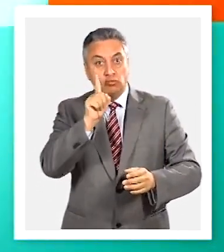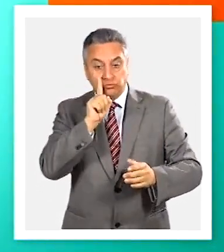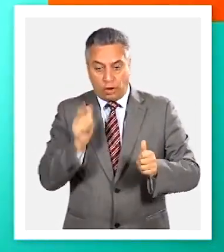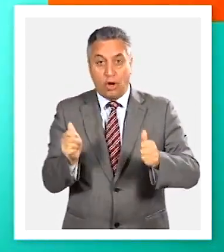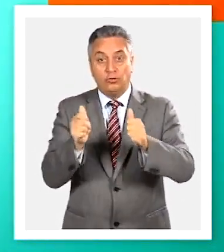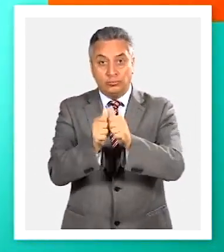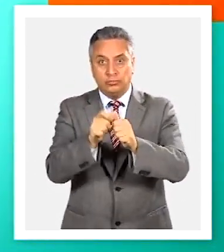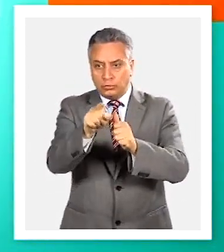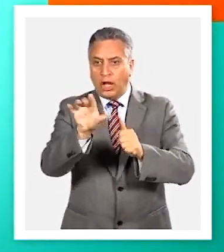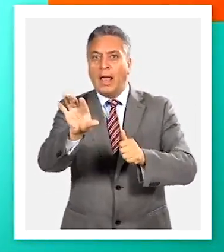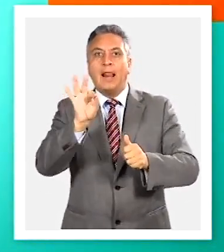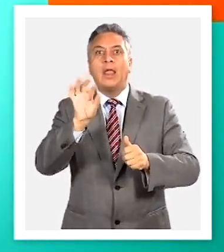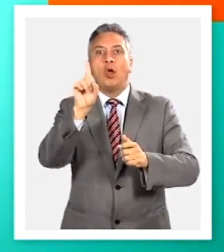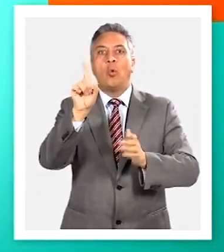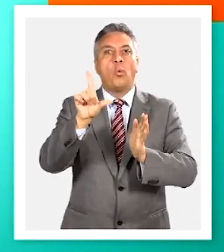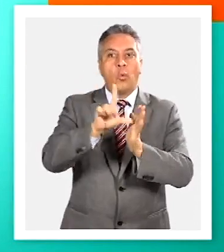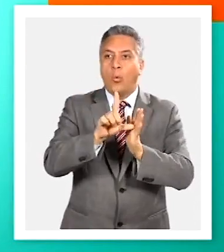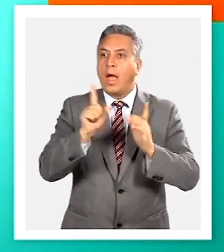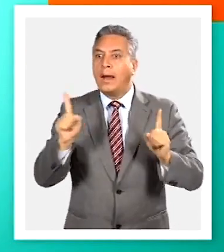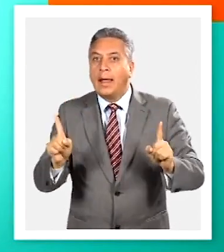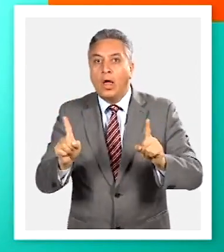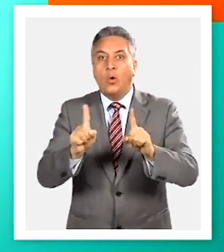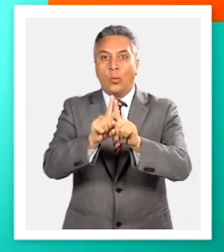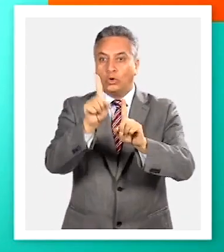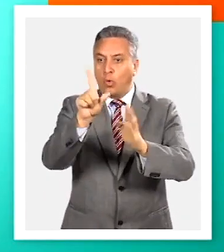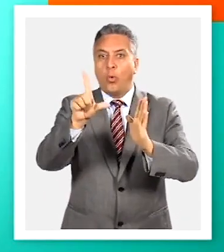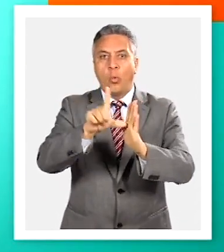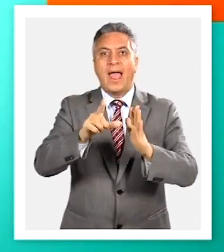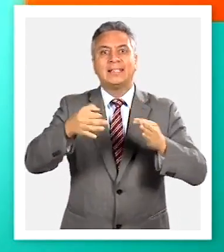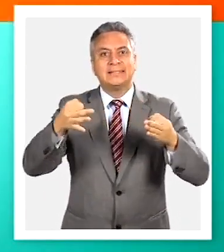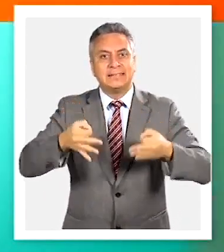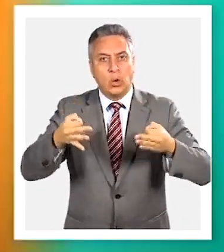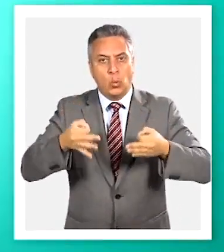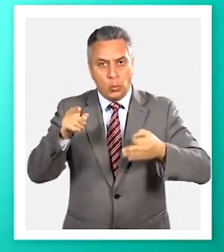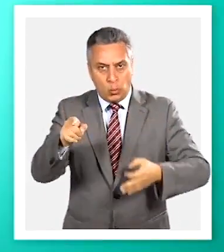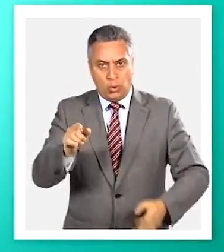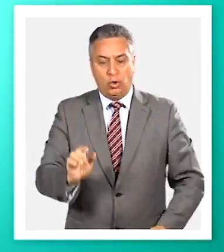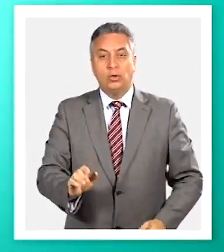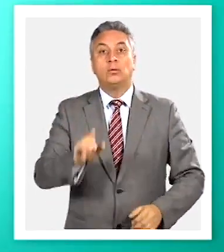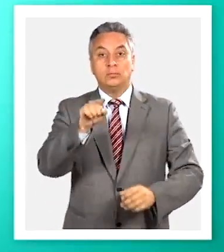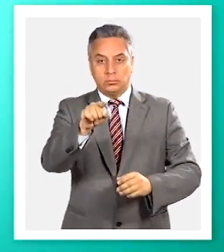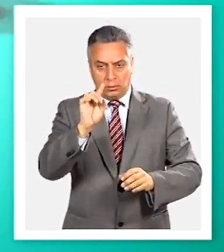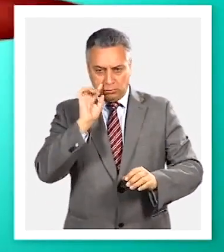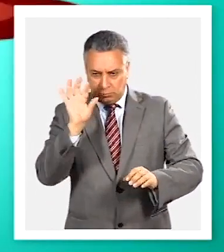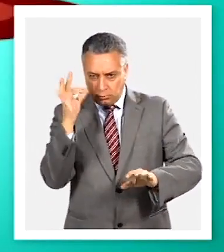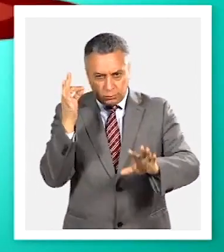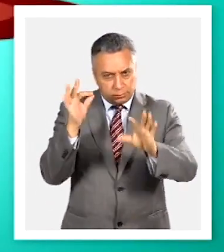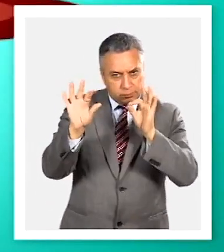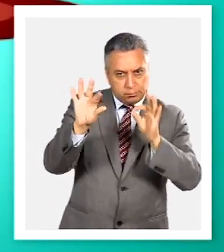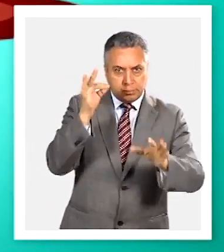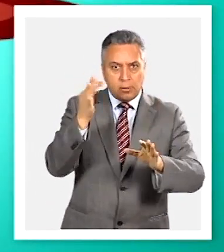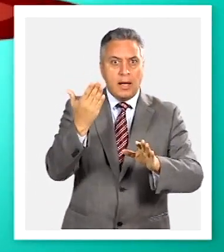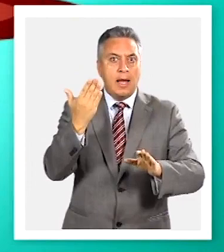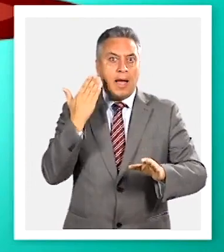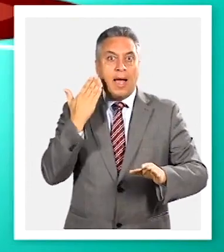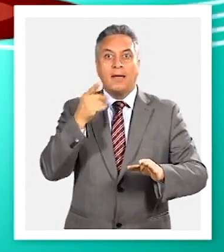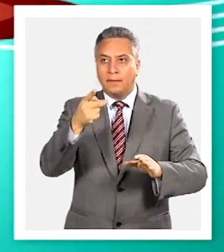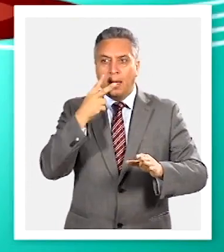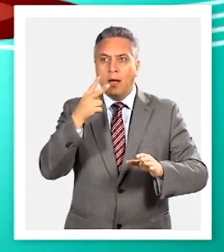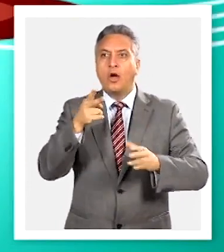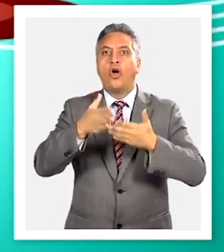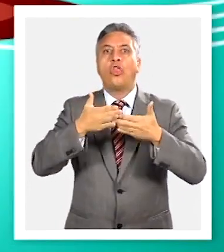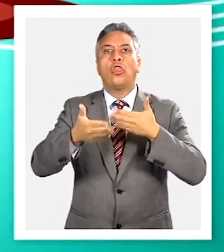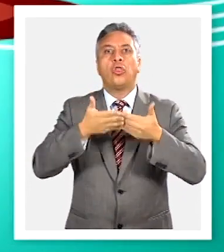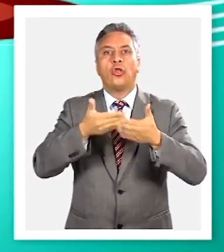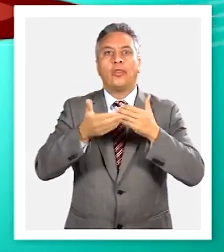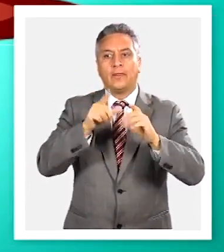estás acompañado, elige un punto de encuentro al exterior y en un lugar seguro. Identifica inmediatamente todas las vías